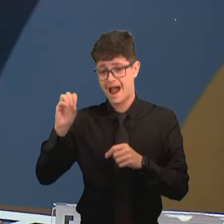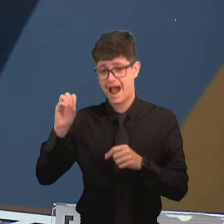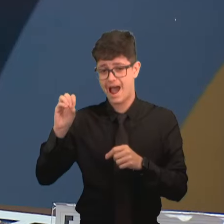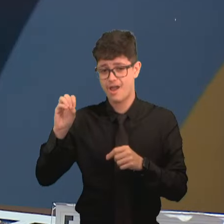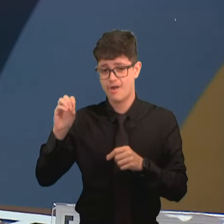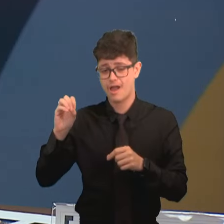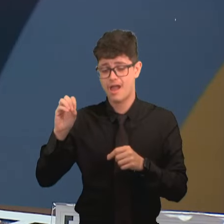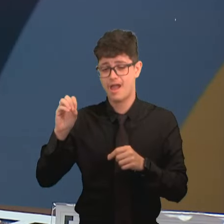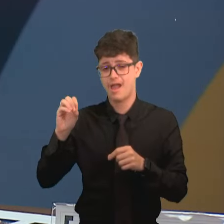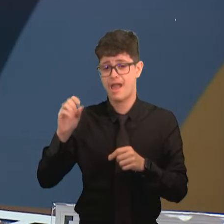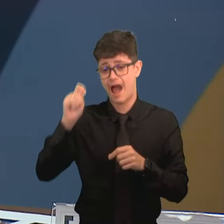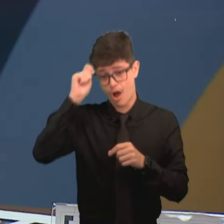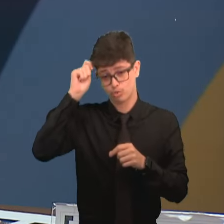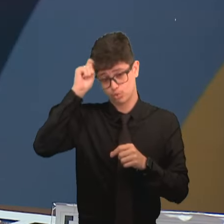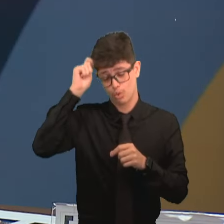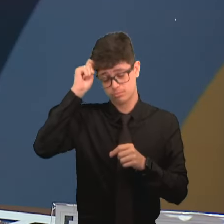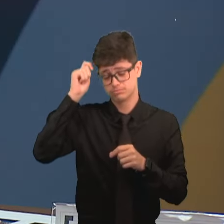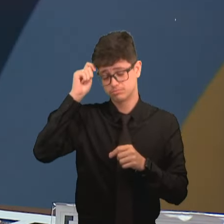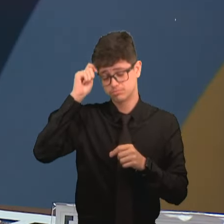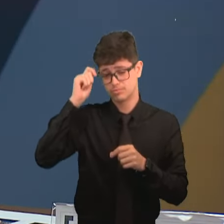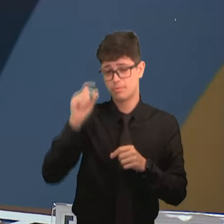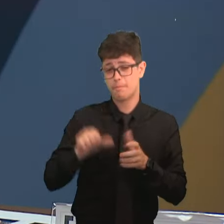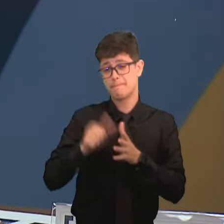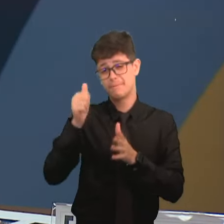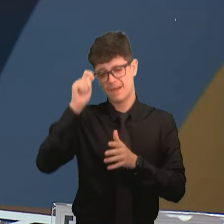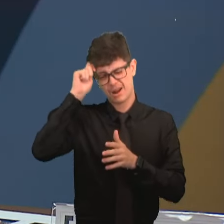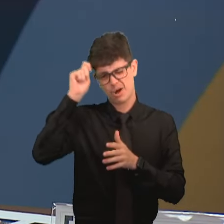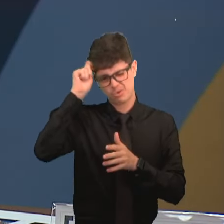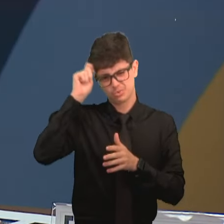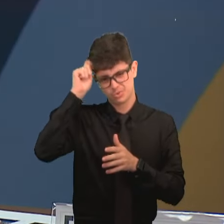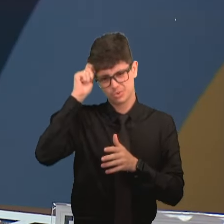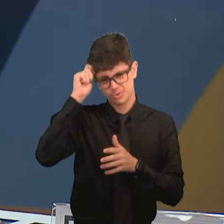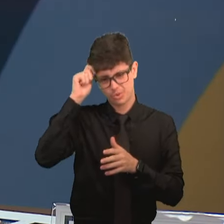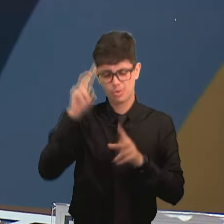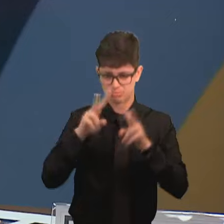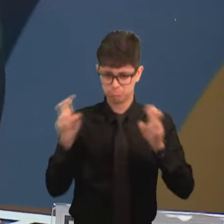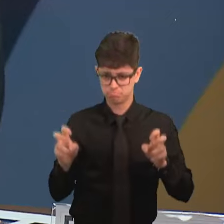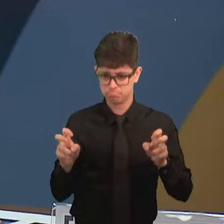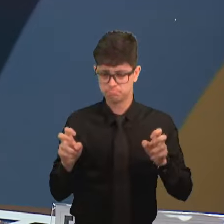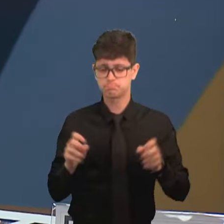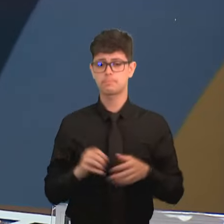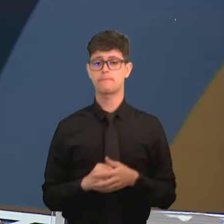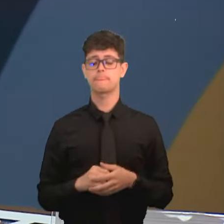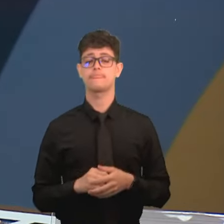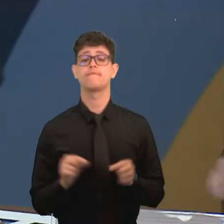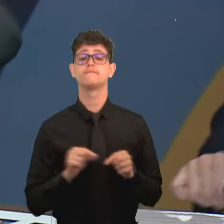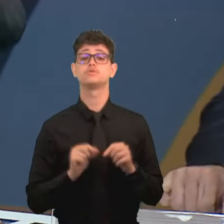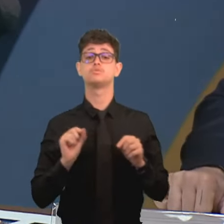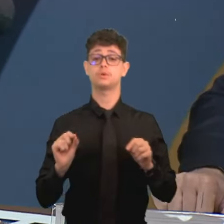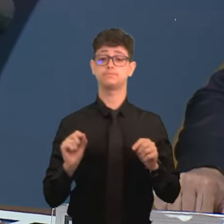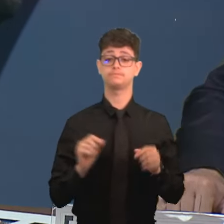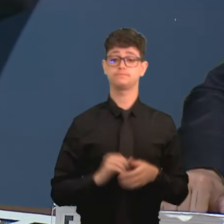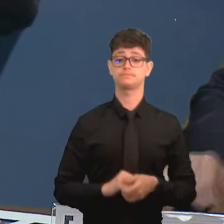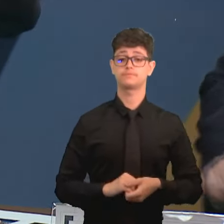uno de los primeros autores de este paper. ¿Y qué hicimos?